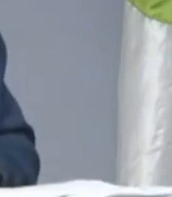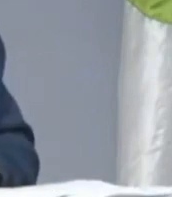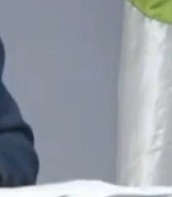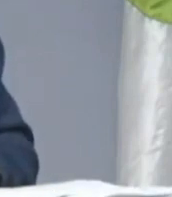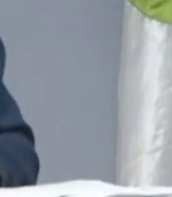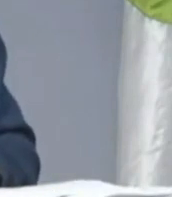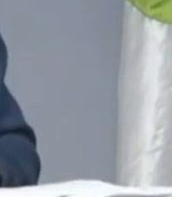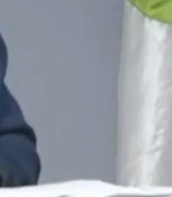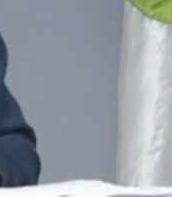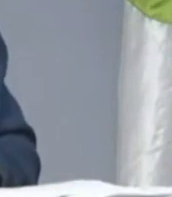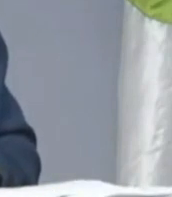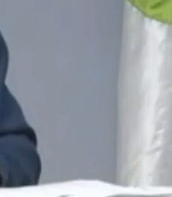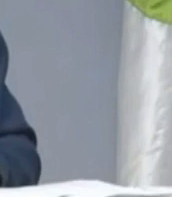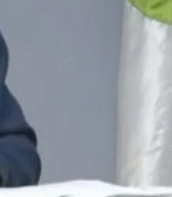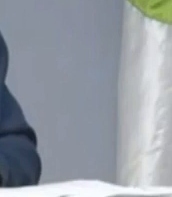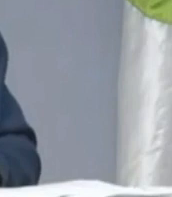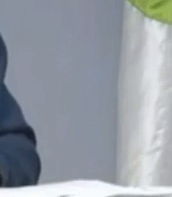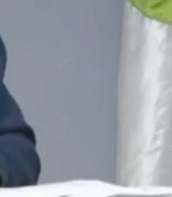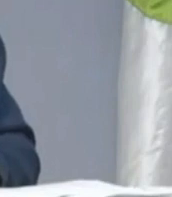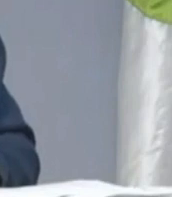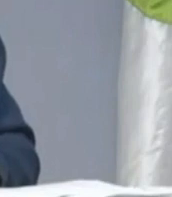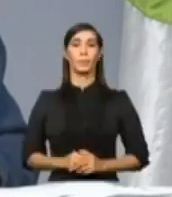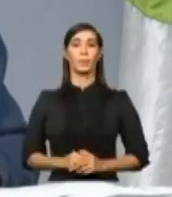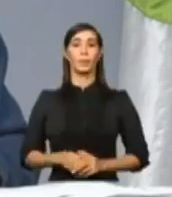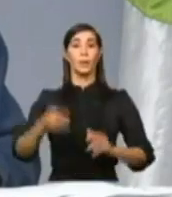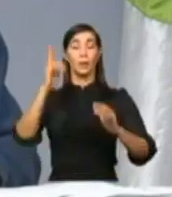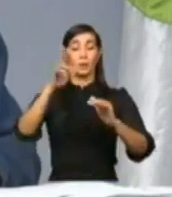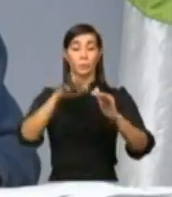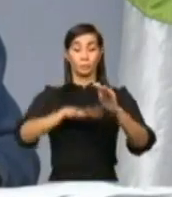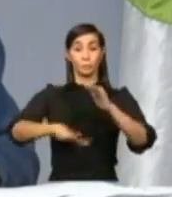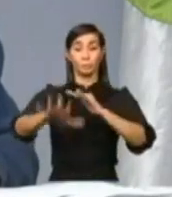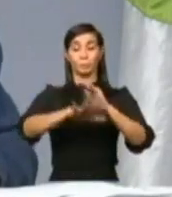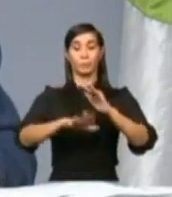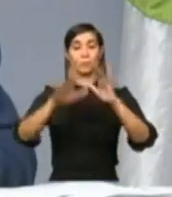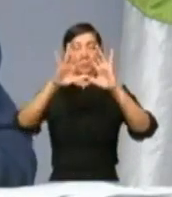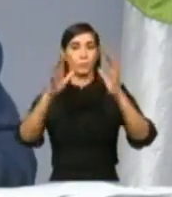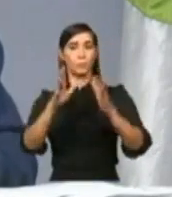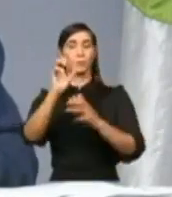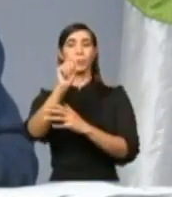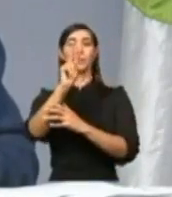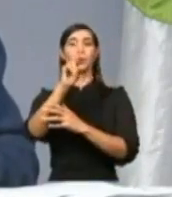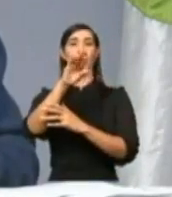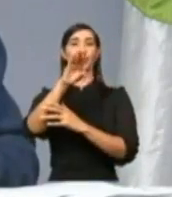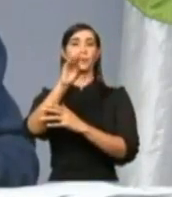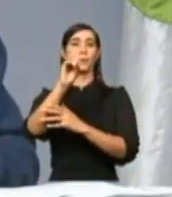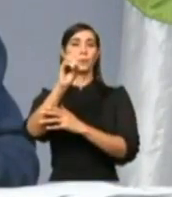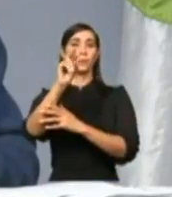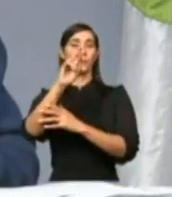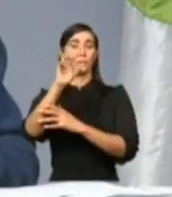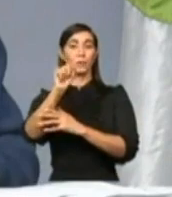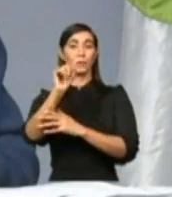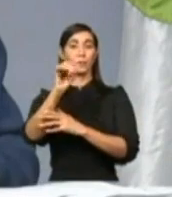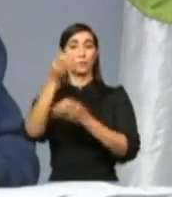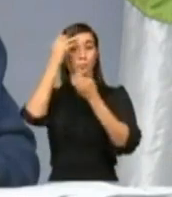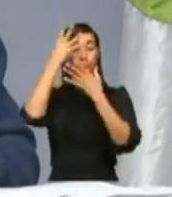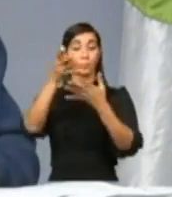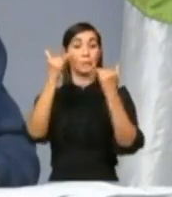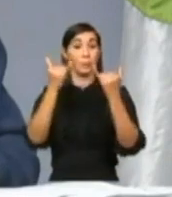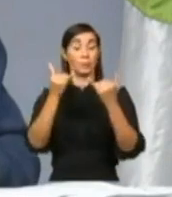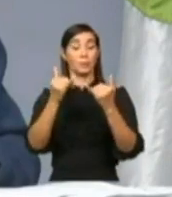Con relación a la plataforma Aurora, debo informar que al momento se han